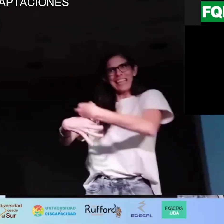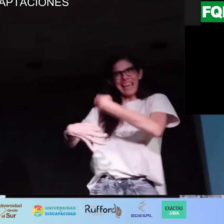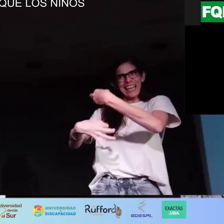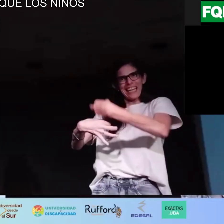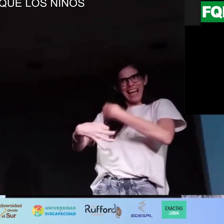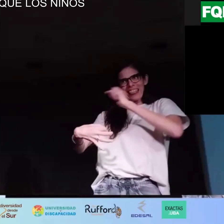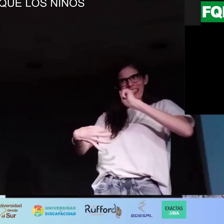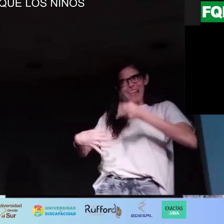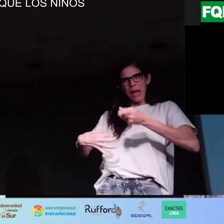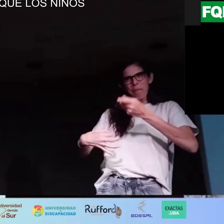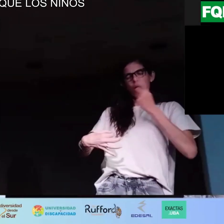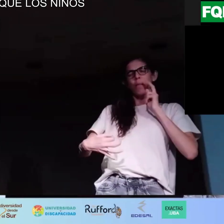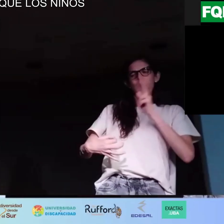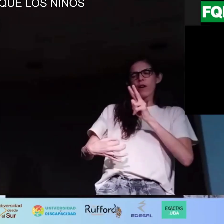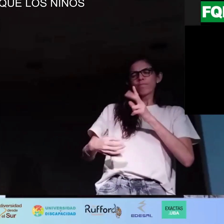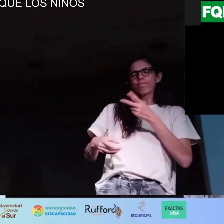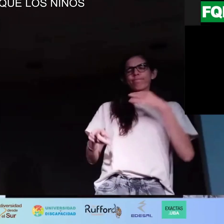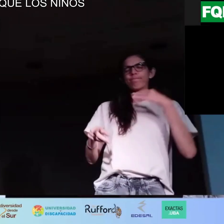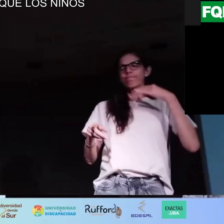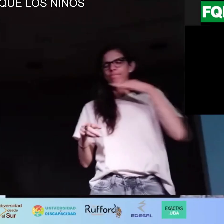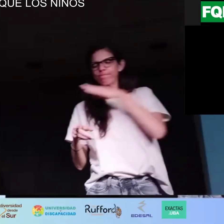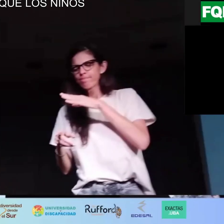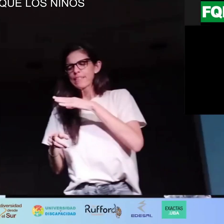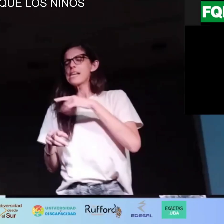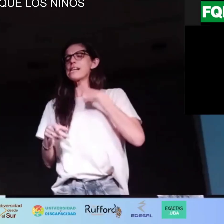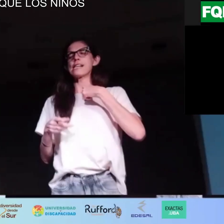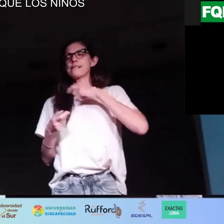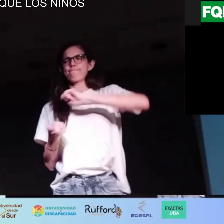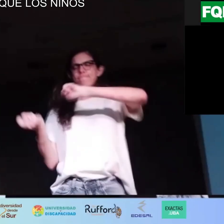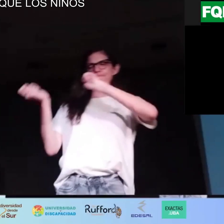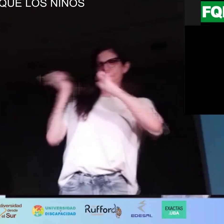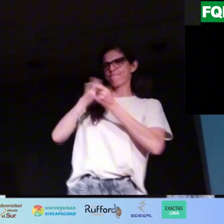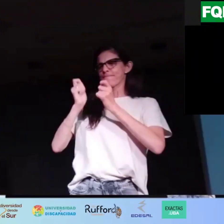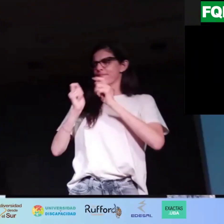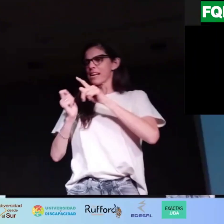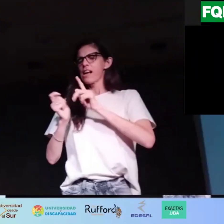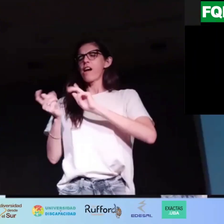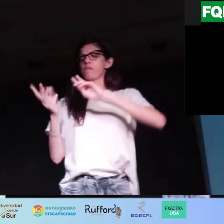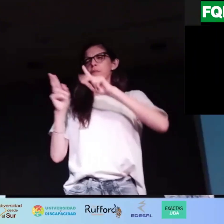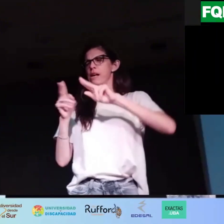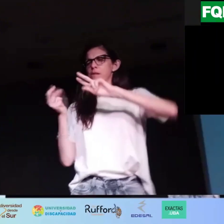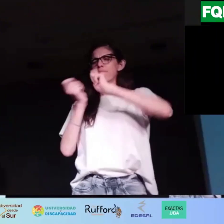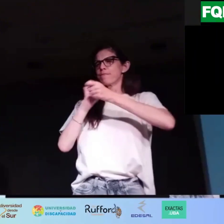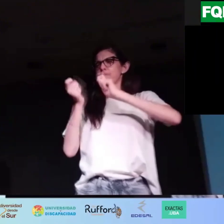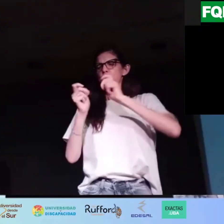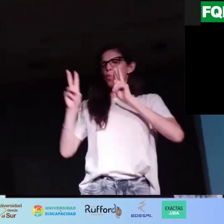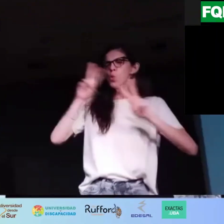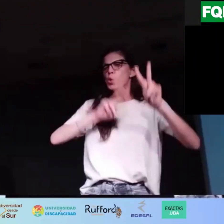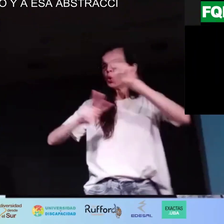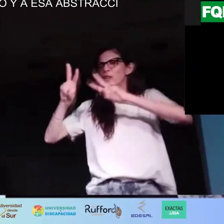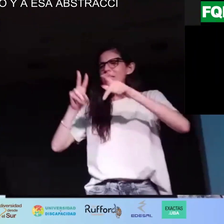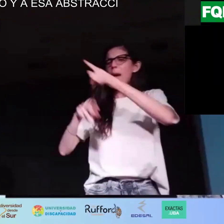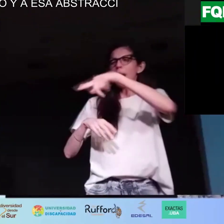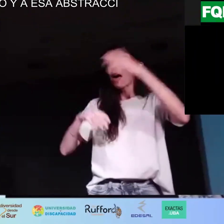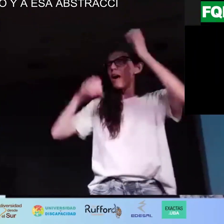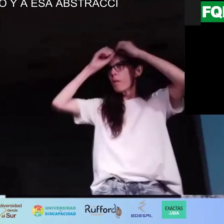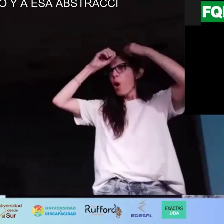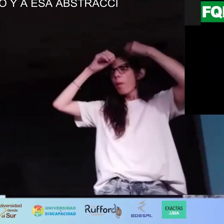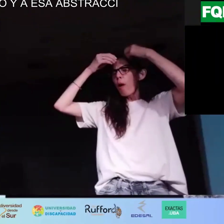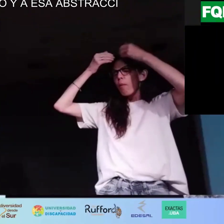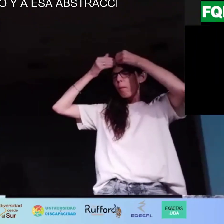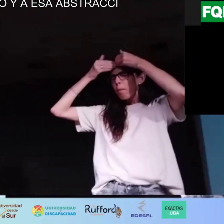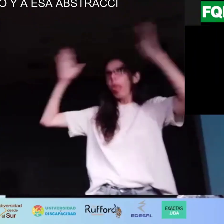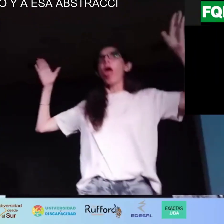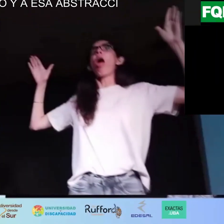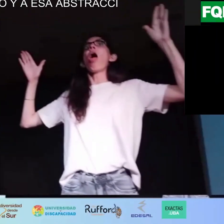arreglarlas. Entonces, es una enseñanza y que los niños sordos también nos enseñan cómo explicarles y cómo llegar